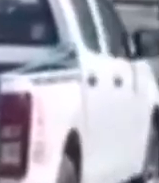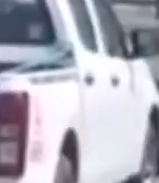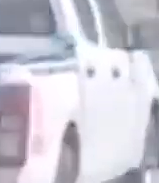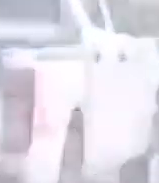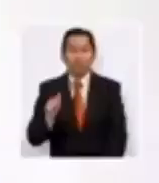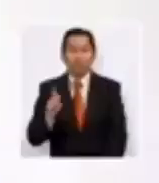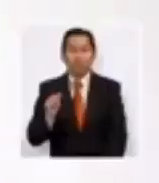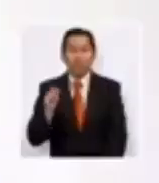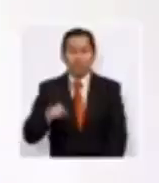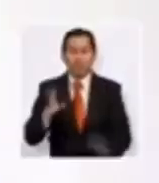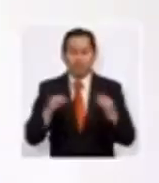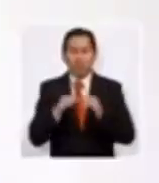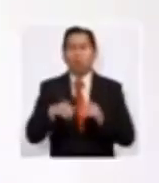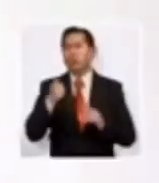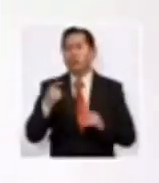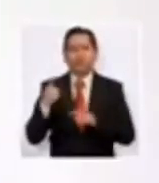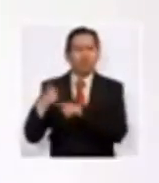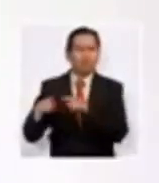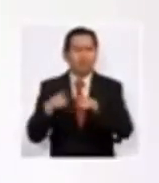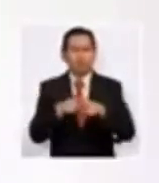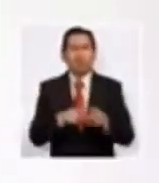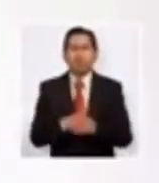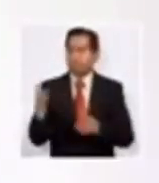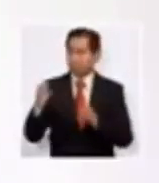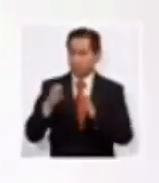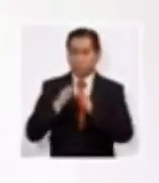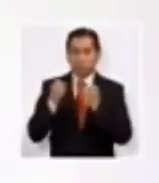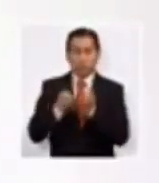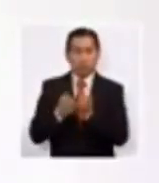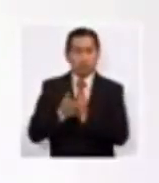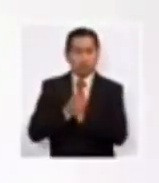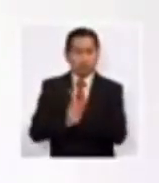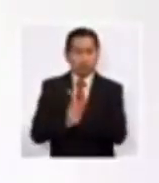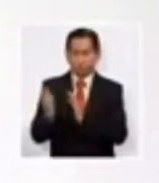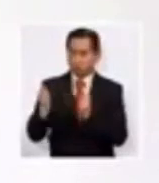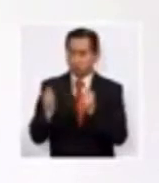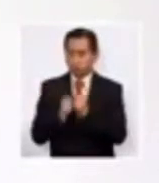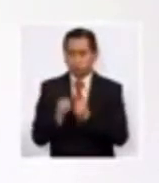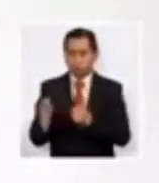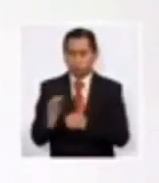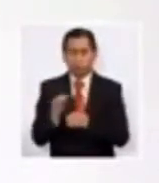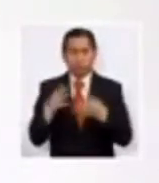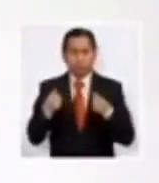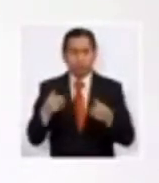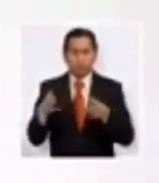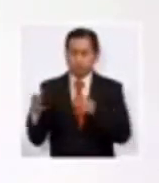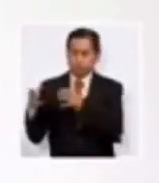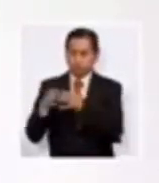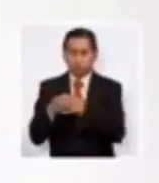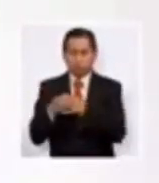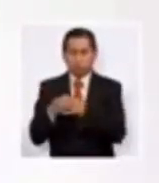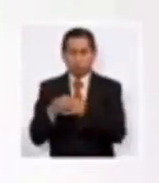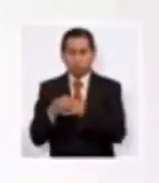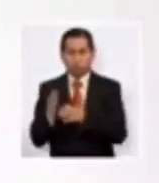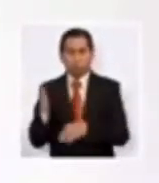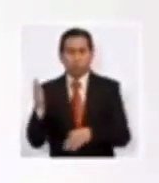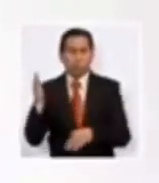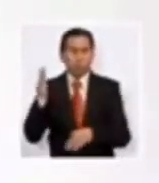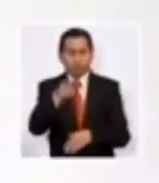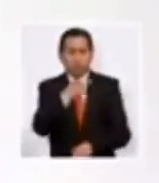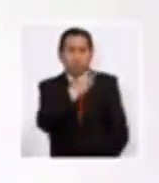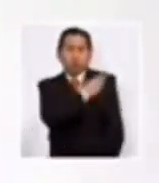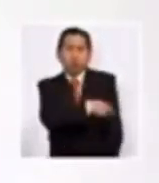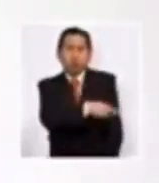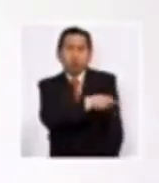en el país un equipo de especialistas juntamente al ministerio de salud se constituirá en el hospital para